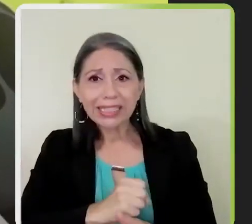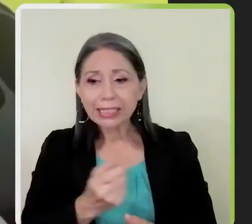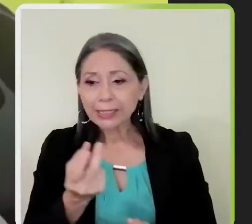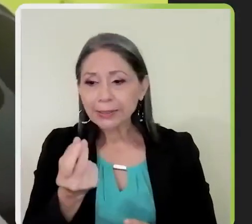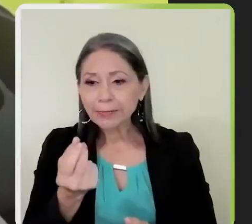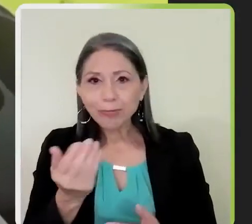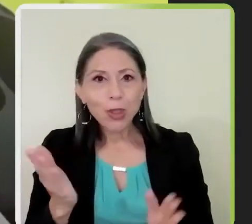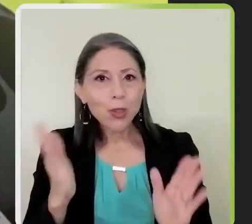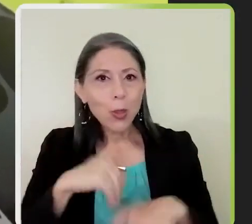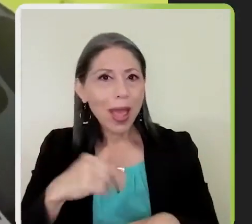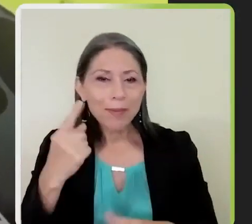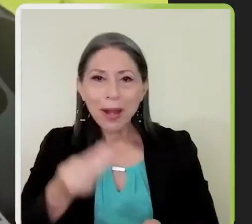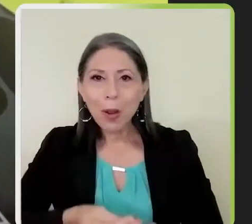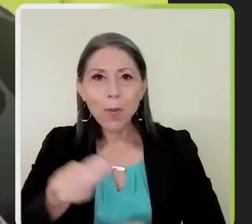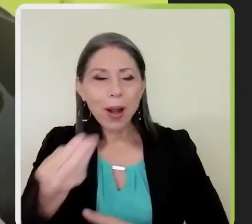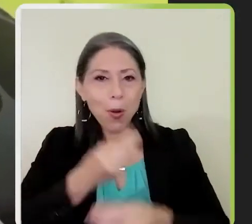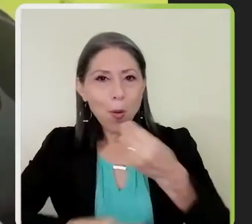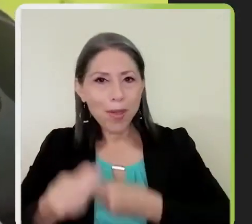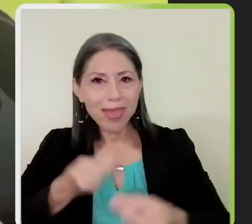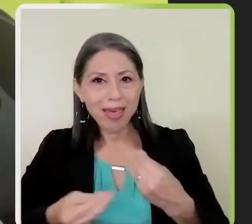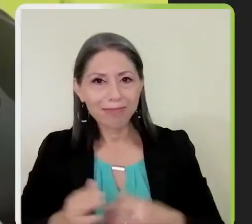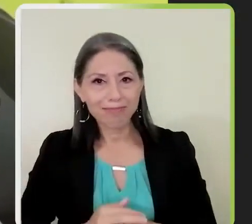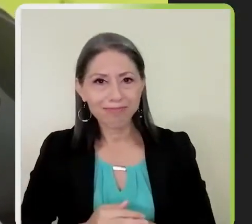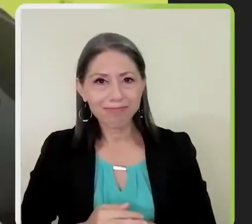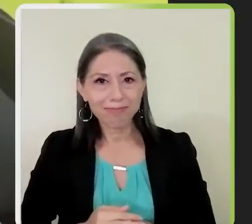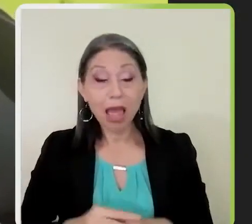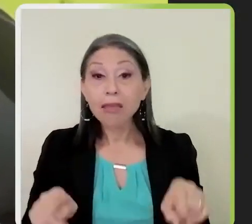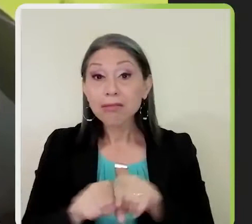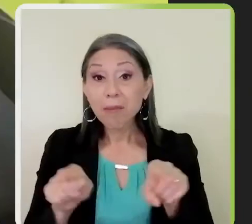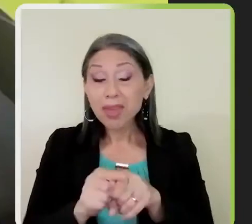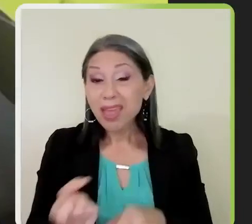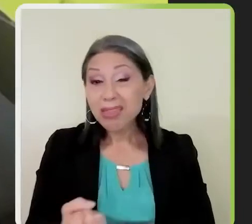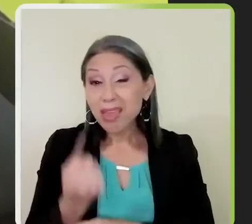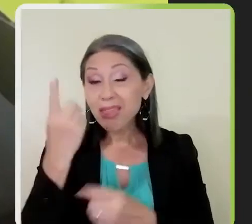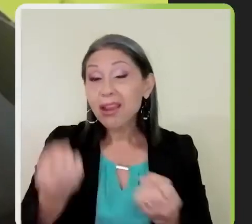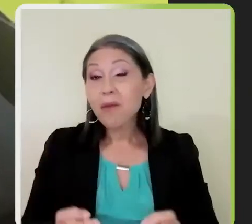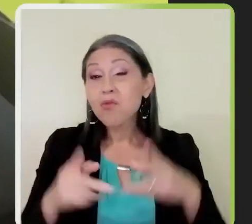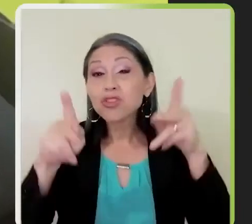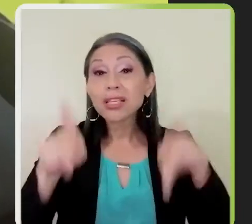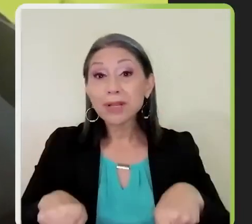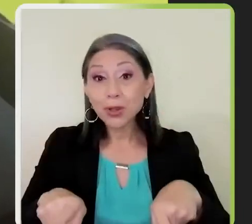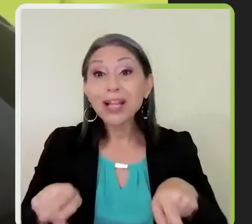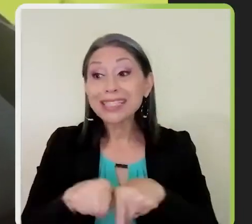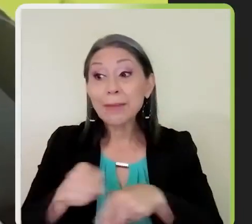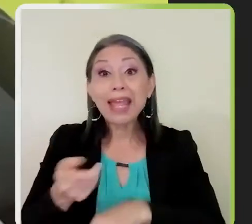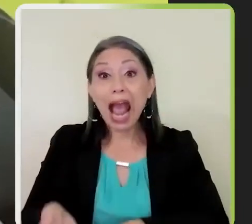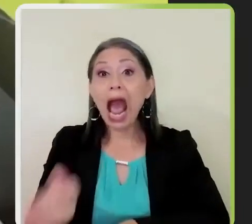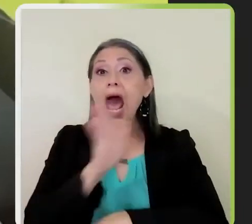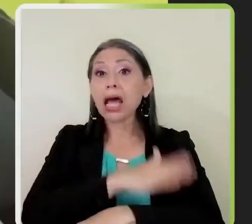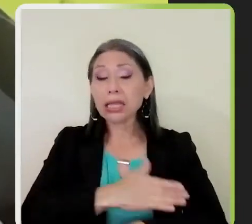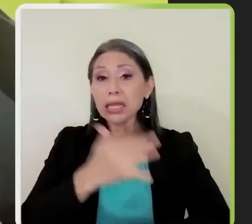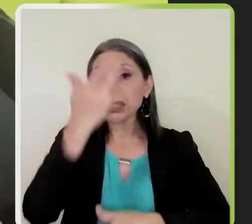Y entender también que muchas personas, aún antes de la pandemia,